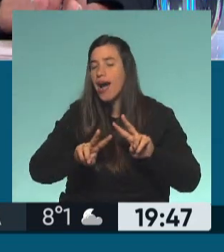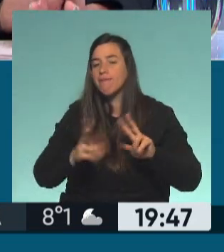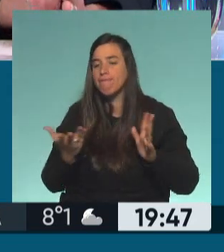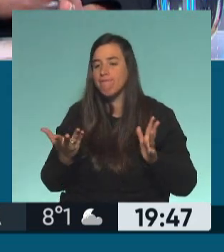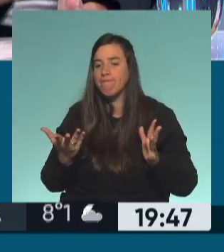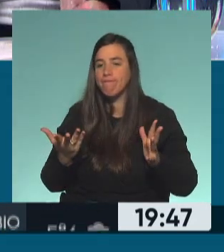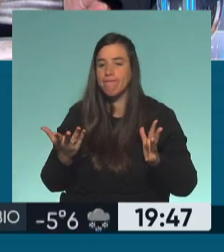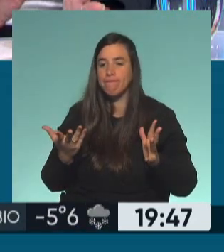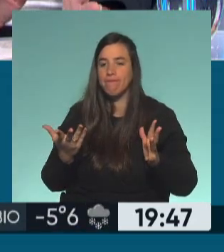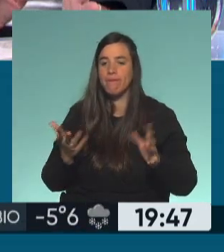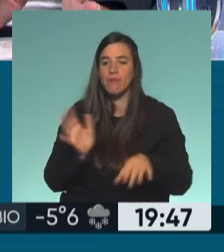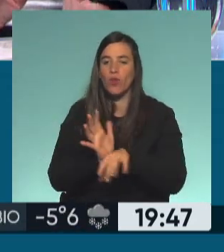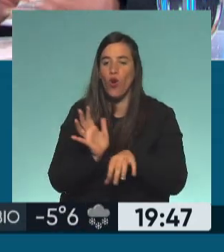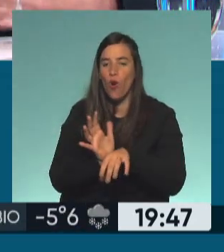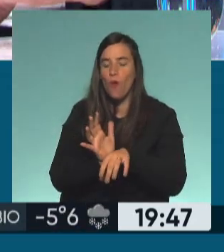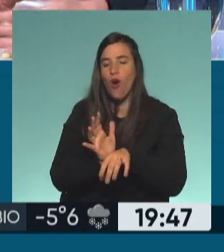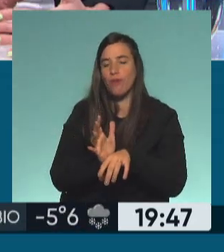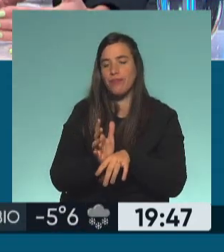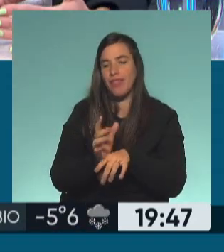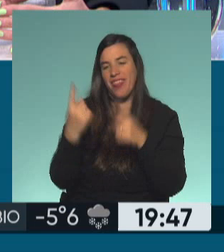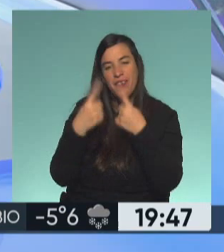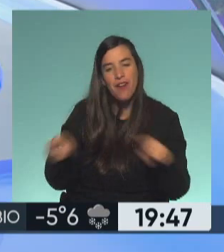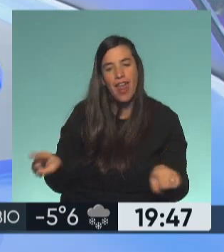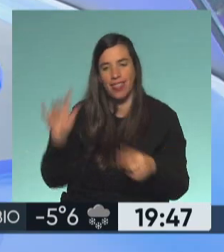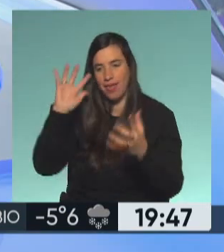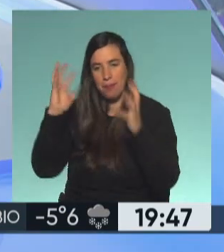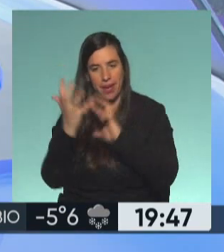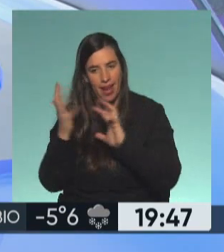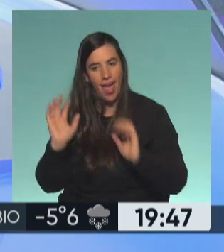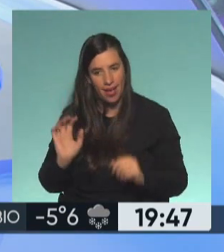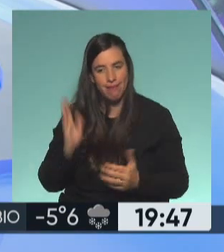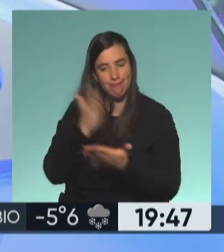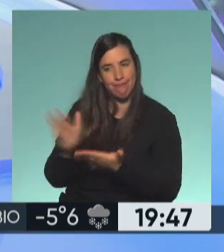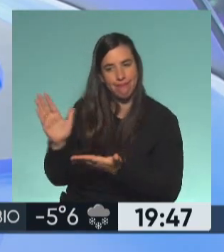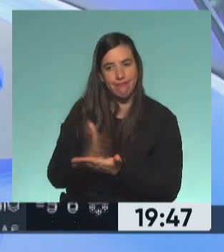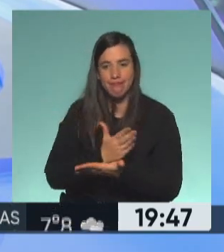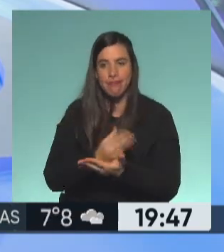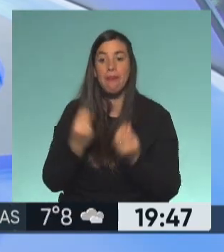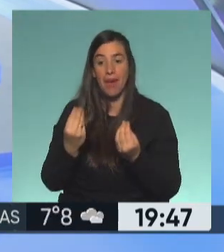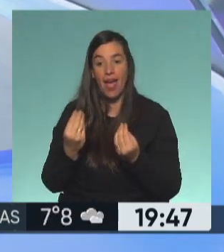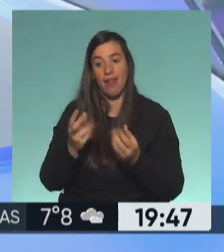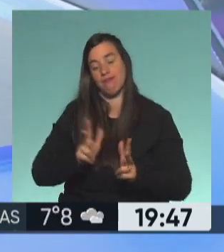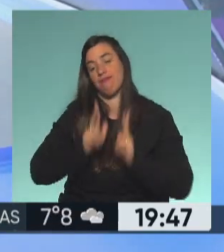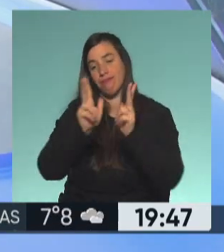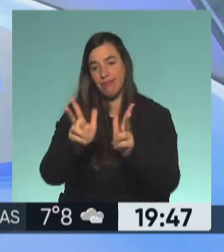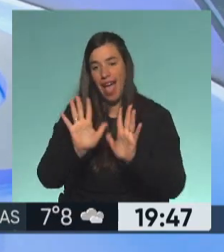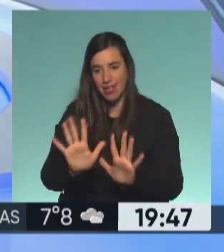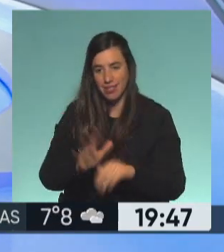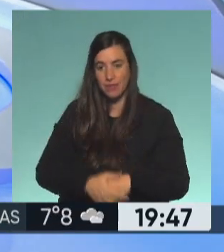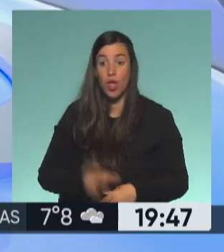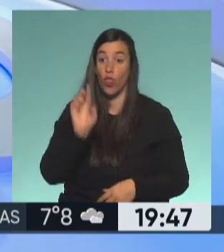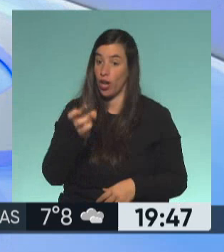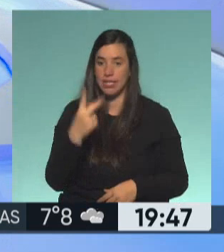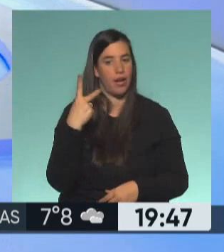Horacio, una distancia con la propuesta de Milei y marcar allí una diferencia para también un mensaje al electorado. Dolarizar,